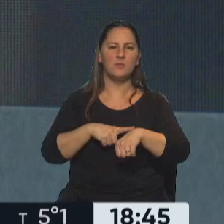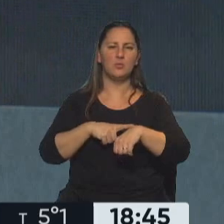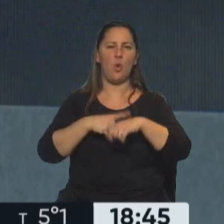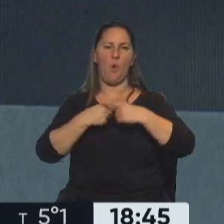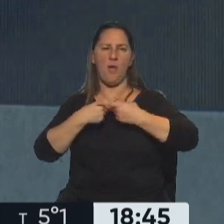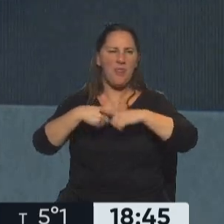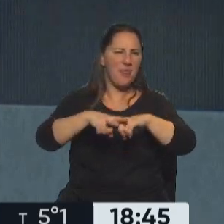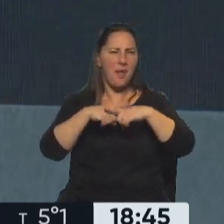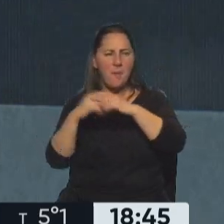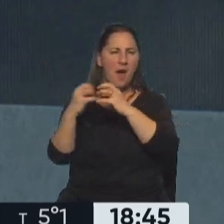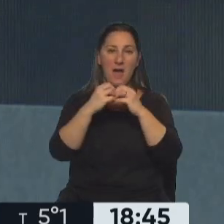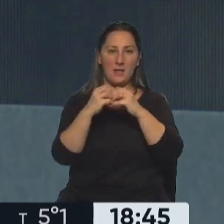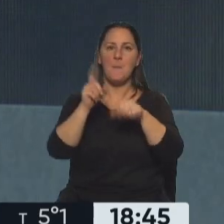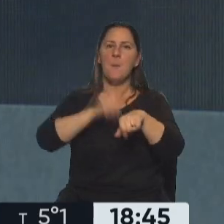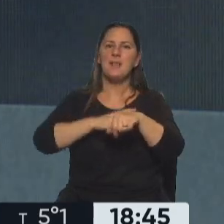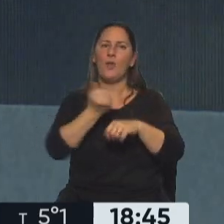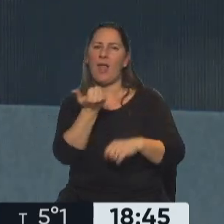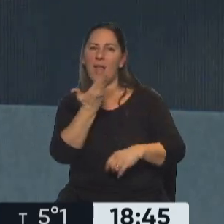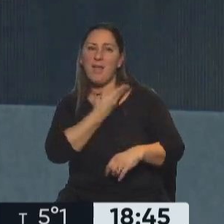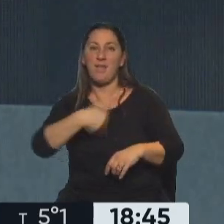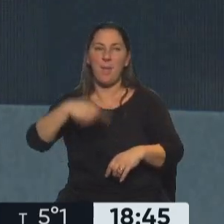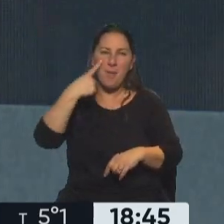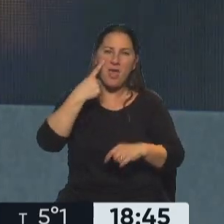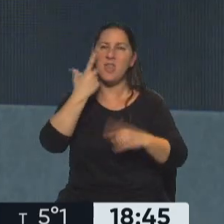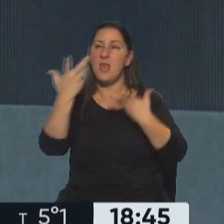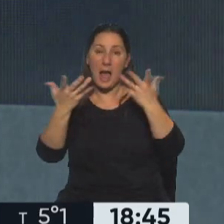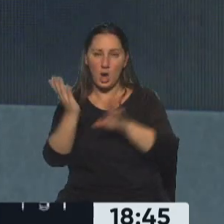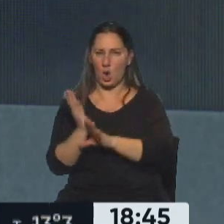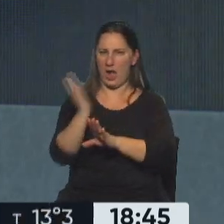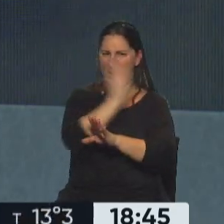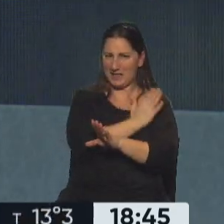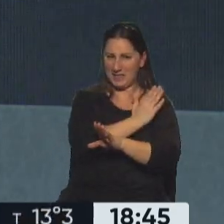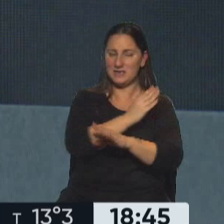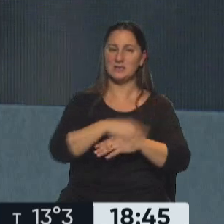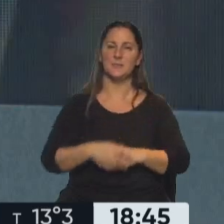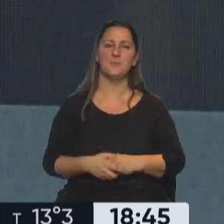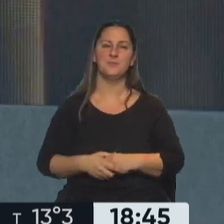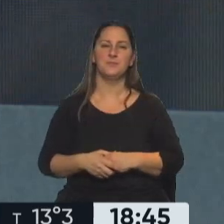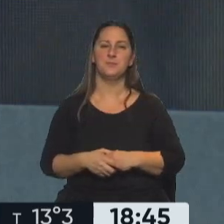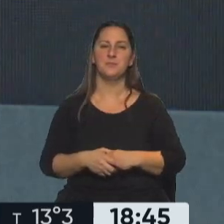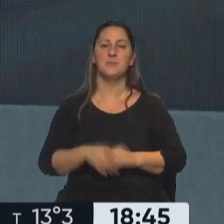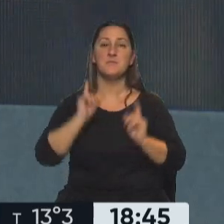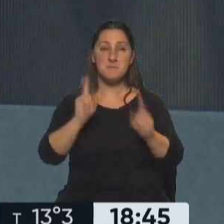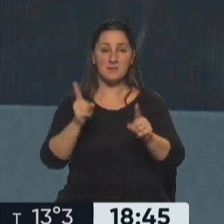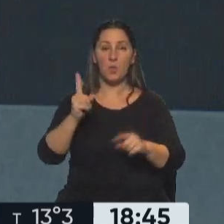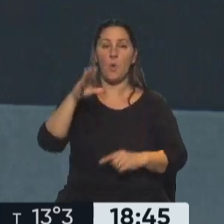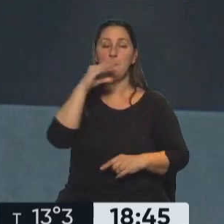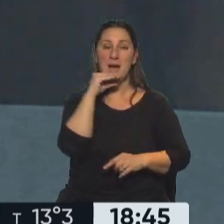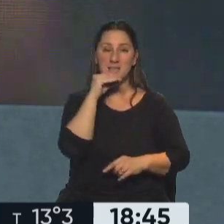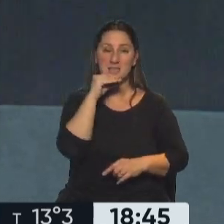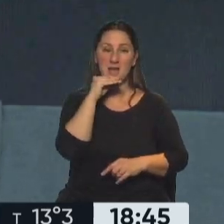y previo a la deuda externa que le dieron luz verde desde el Congreso, fue el propio Massa el